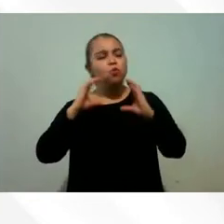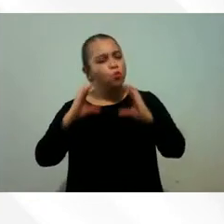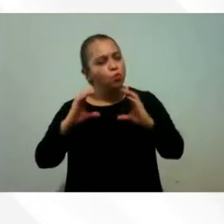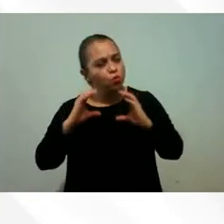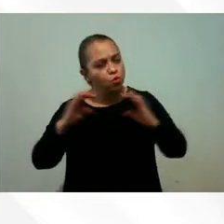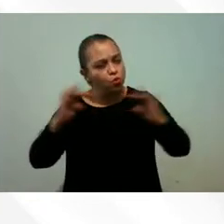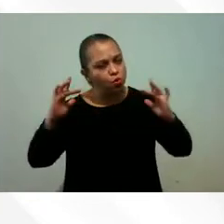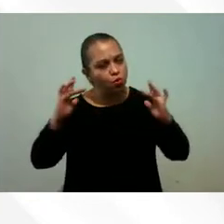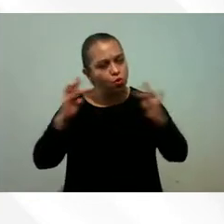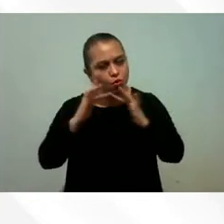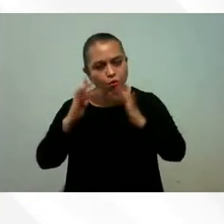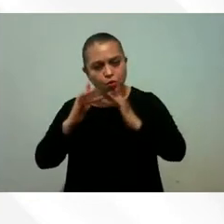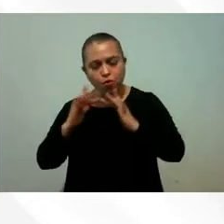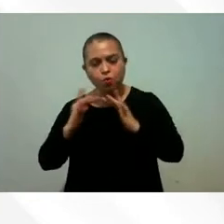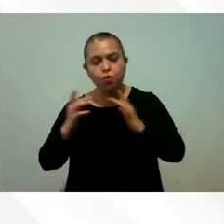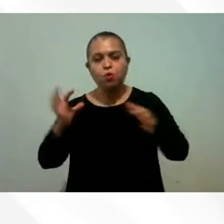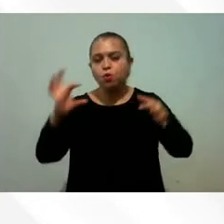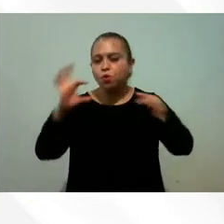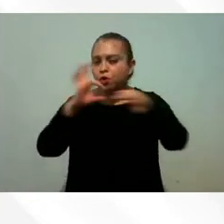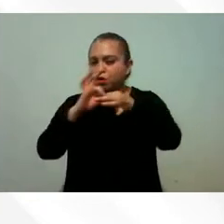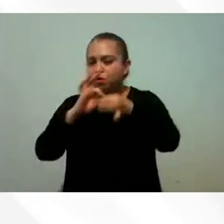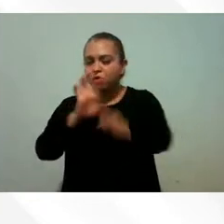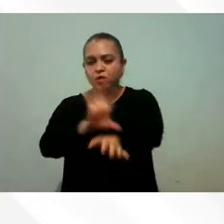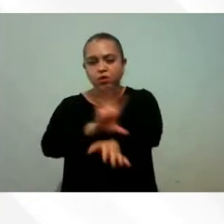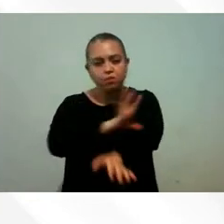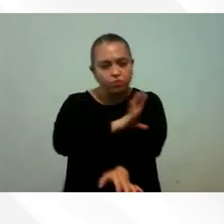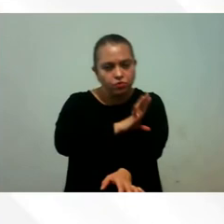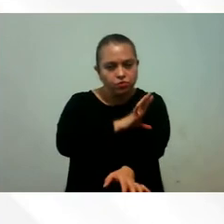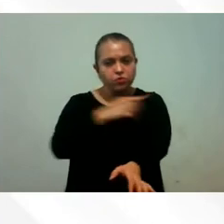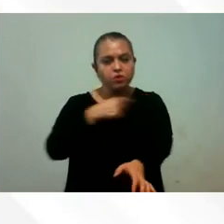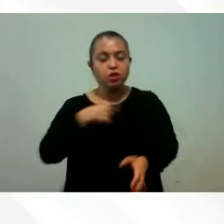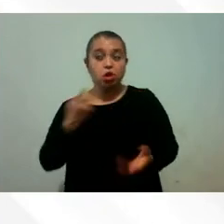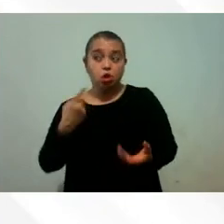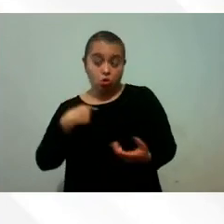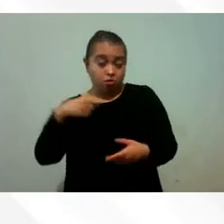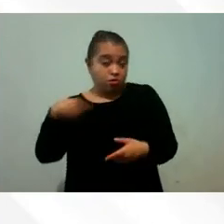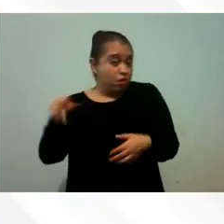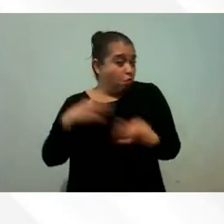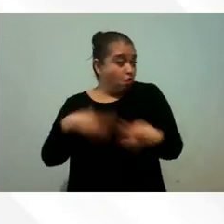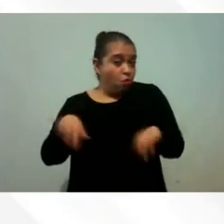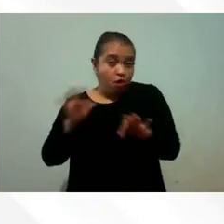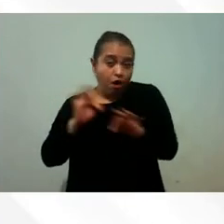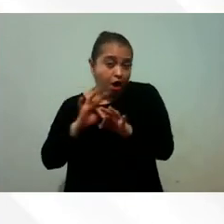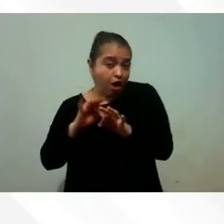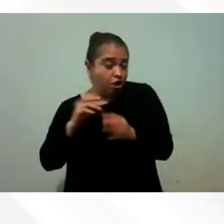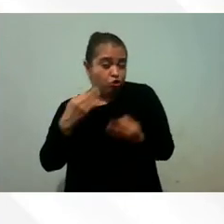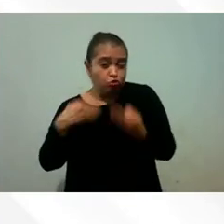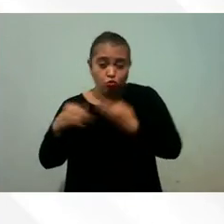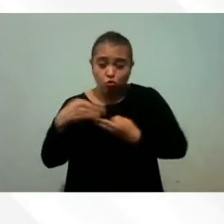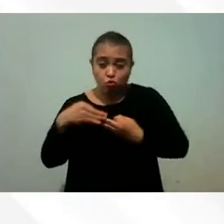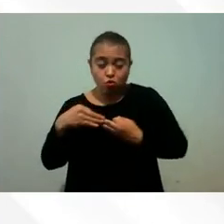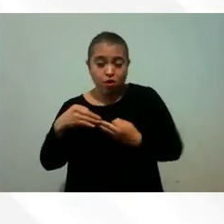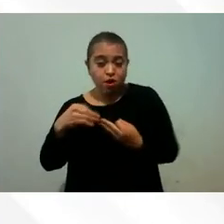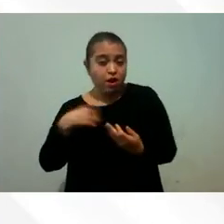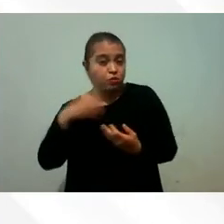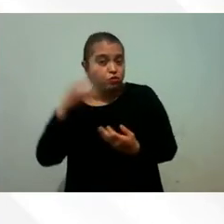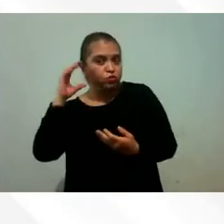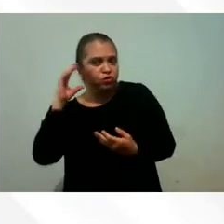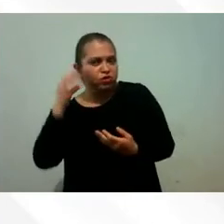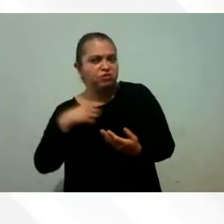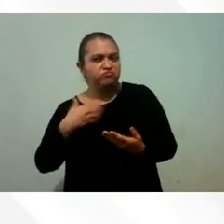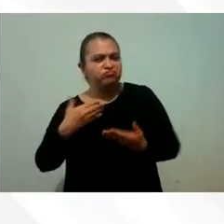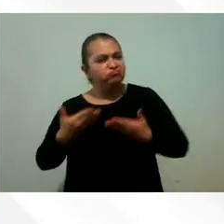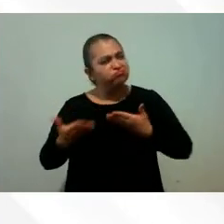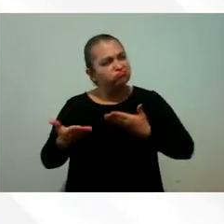y creo que es muy importante todo lo que estamos abrazando de sus experiencias. dice Lucy, disposición,